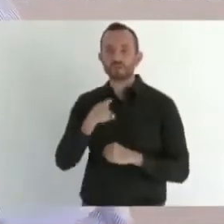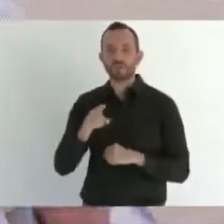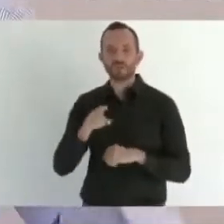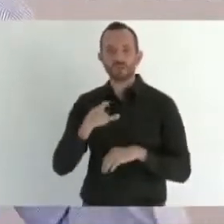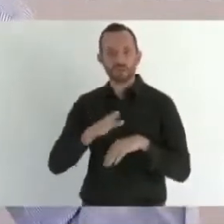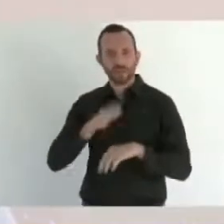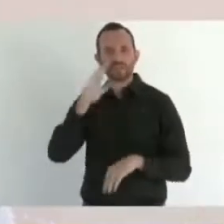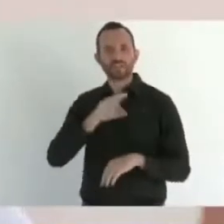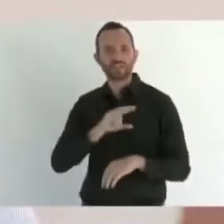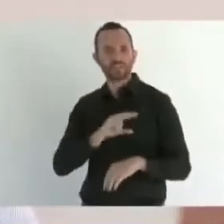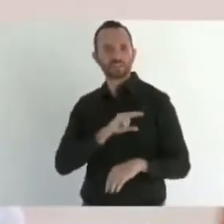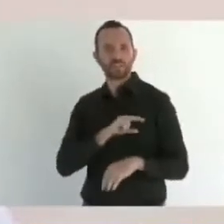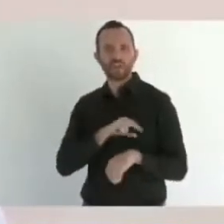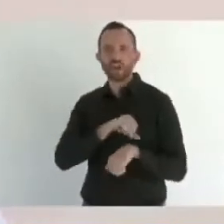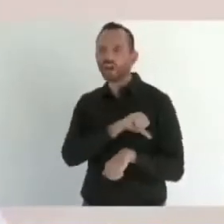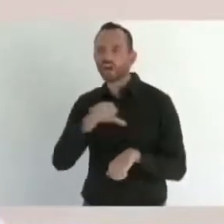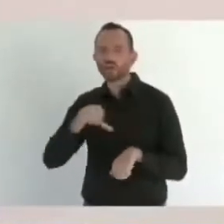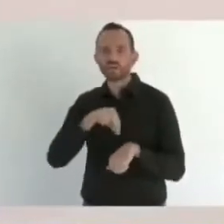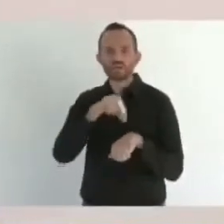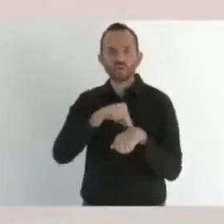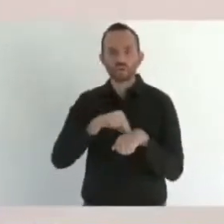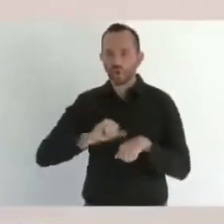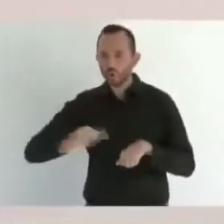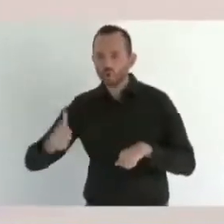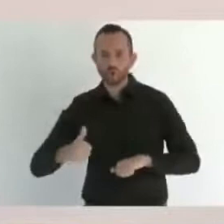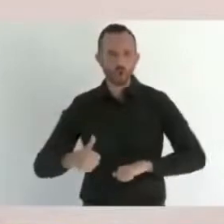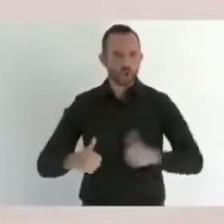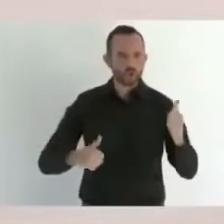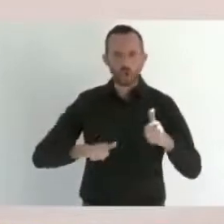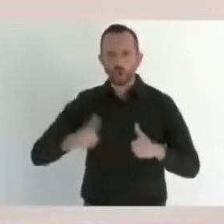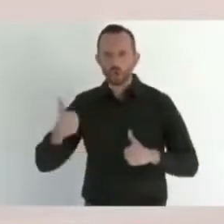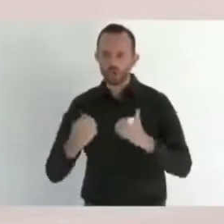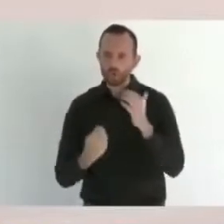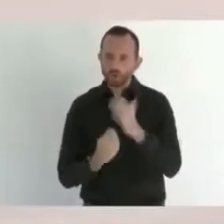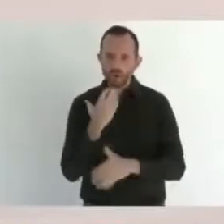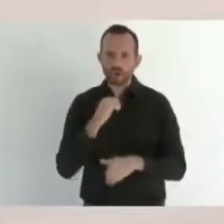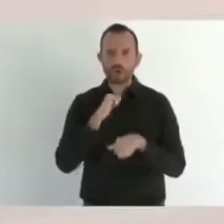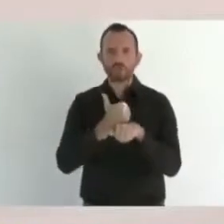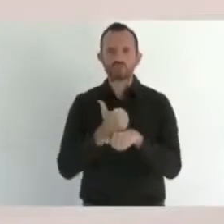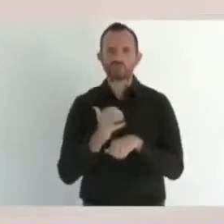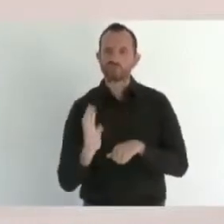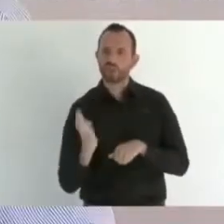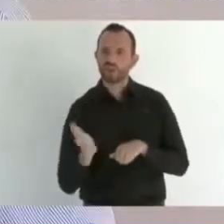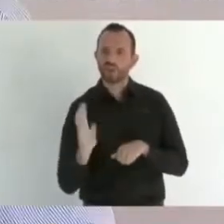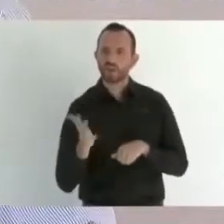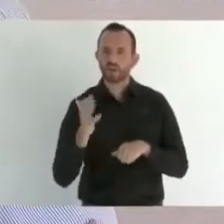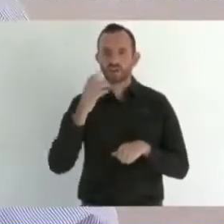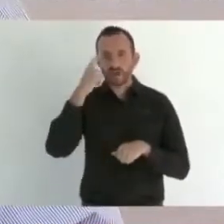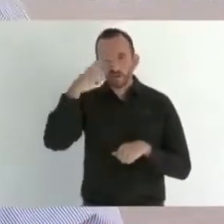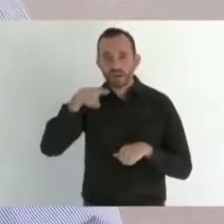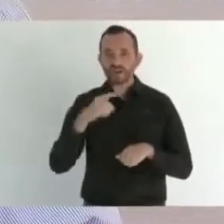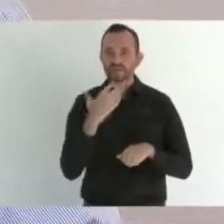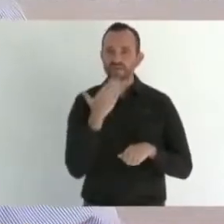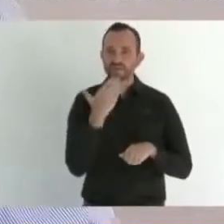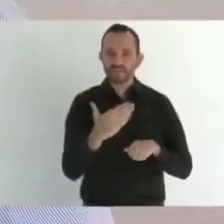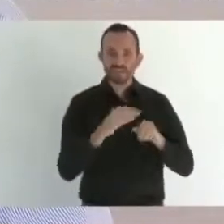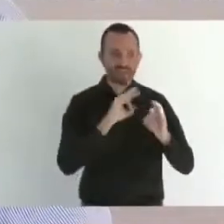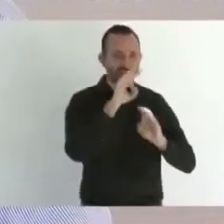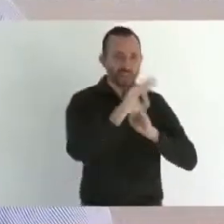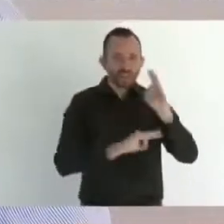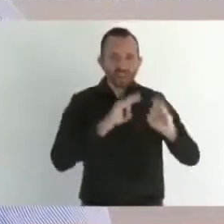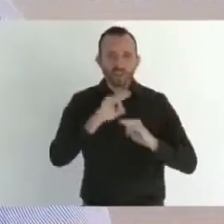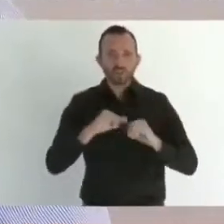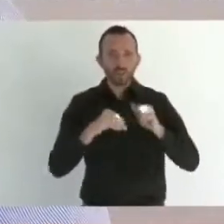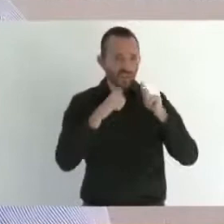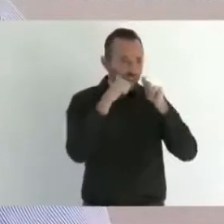para qué haya una mejor atención estoy pendiente para que